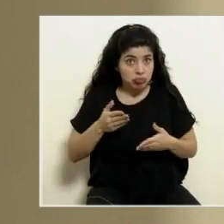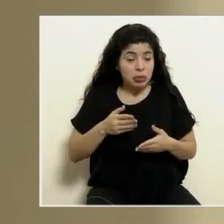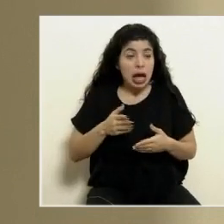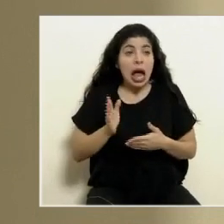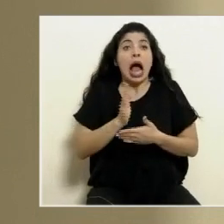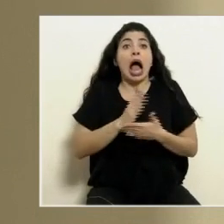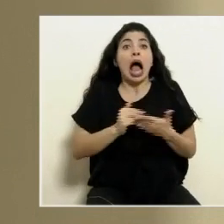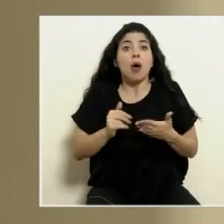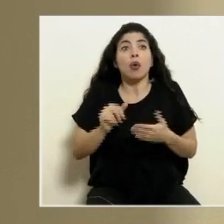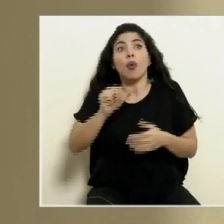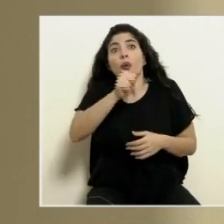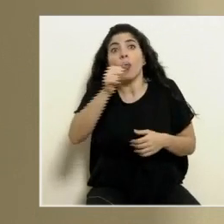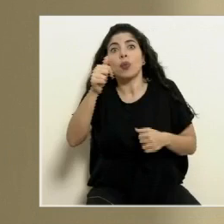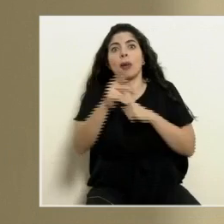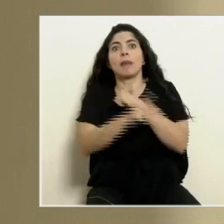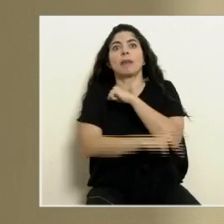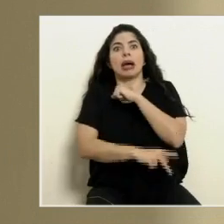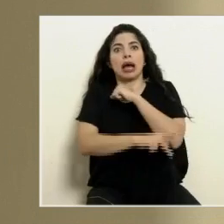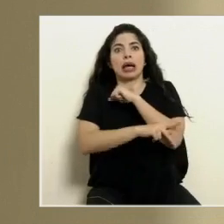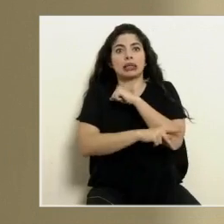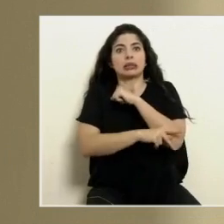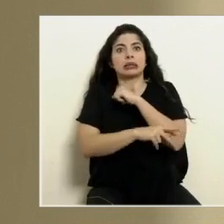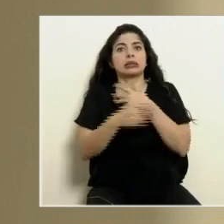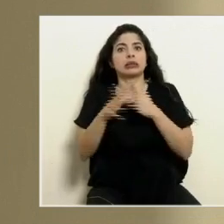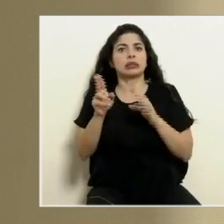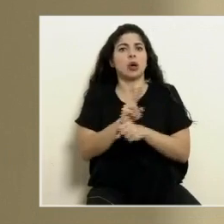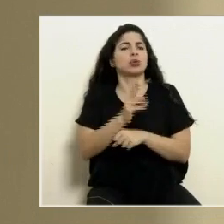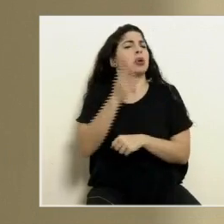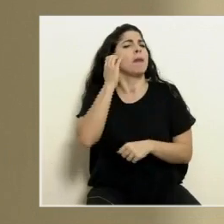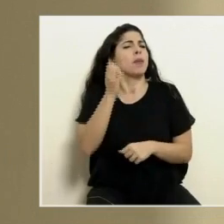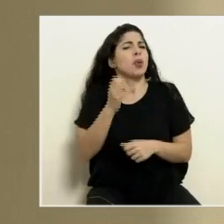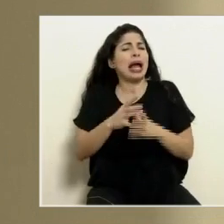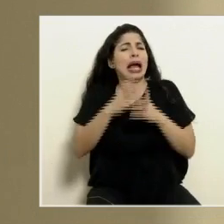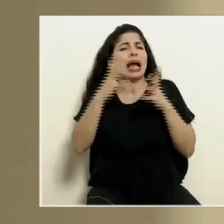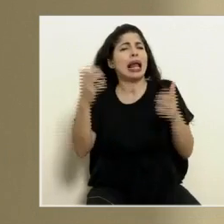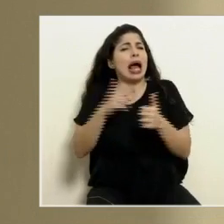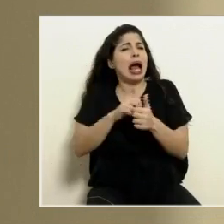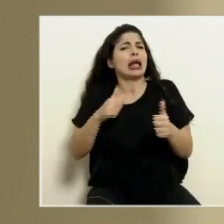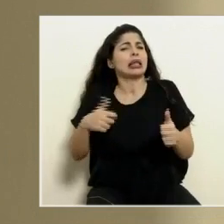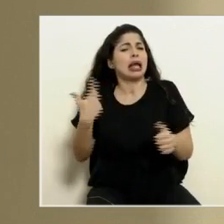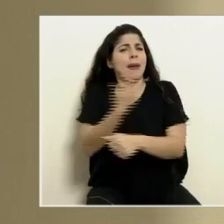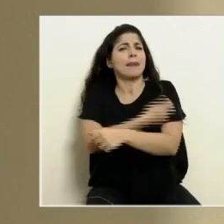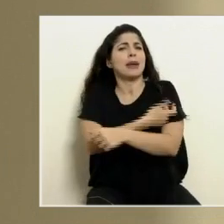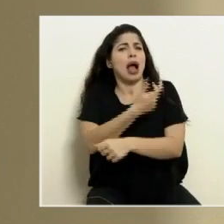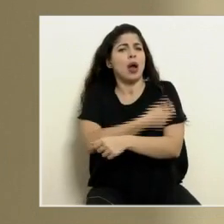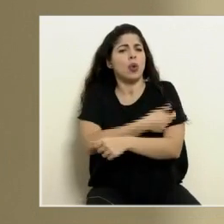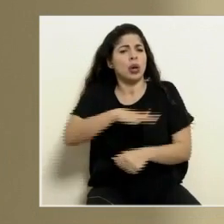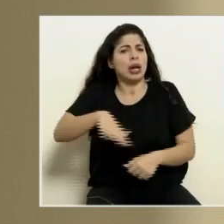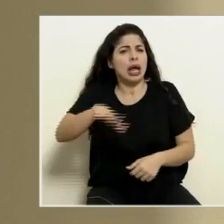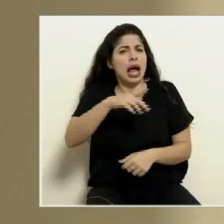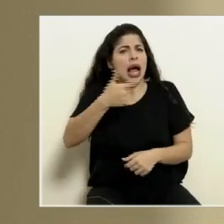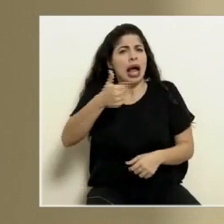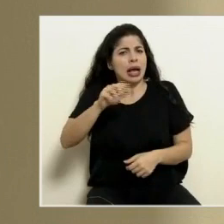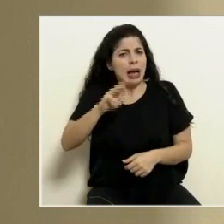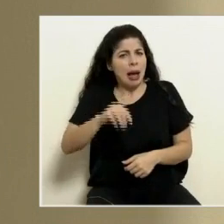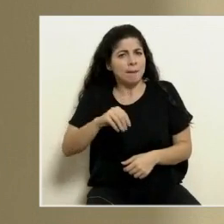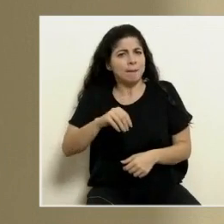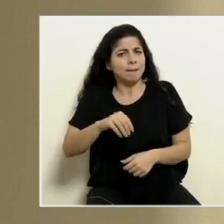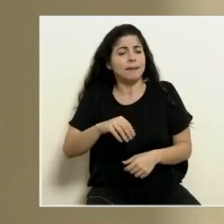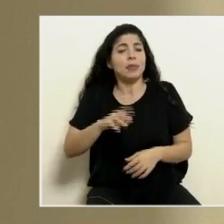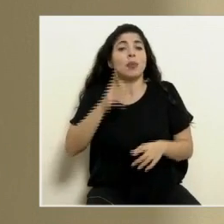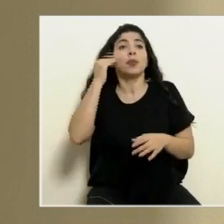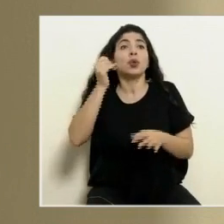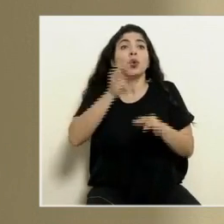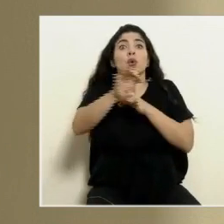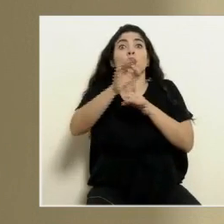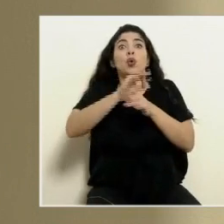pesar de que varios países ya utilizan. ¿A qué se debe el enorme atraso en la vacunación en la GAM, ya que en zonas